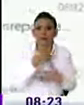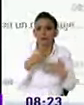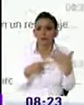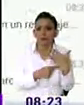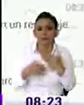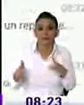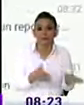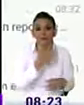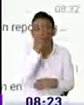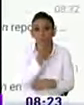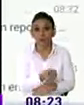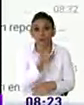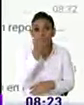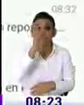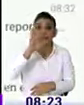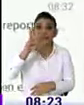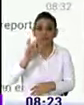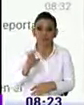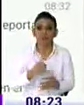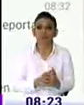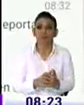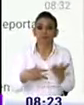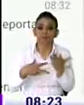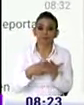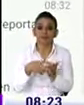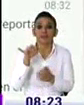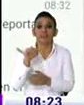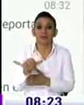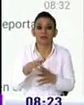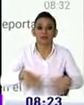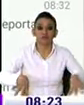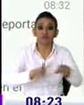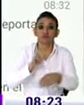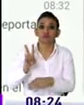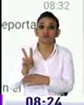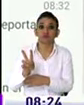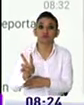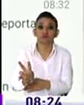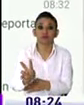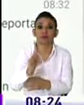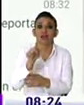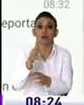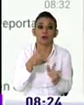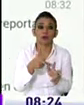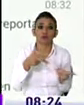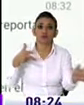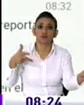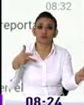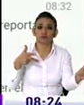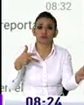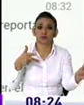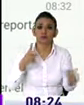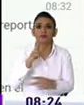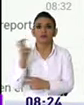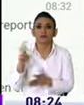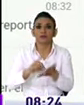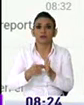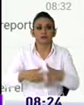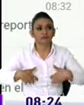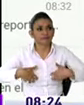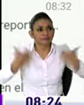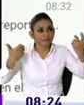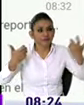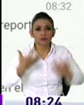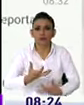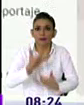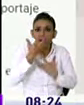señores, TVC Comentario, en la estación de la IE, llegan a la parada los Laureles en cola, esperamos de 20 a 30 minutos, se les reclama y nos contestan enojados